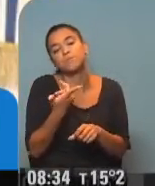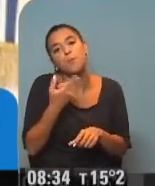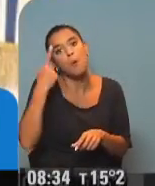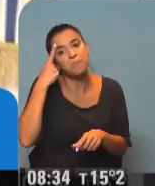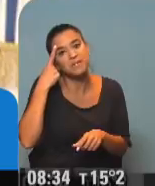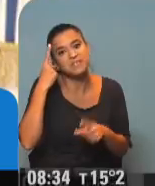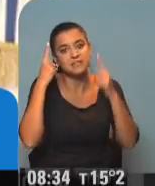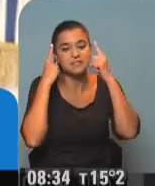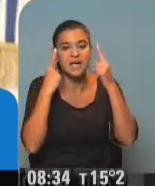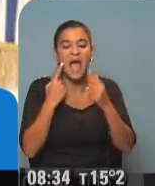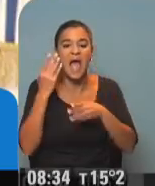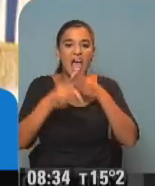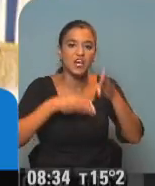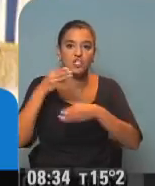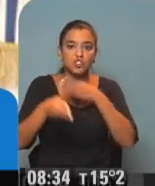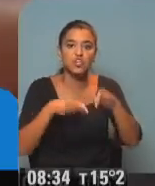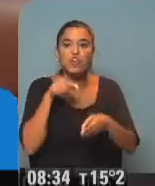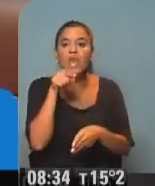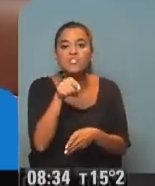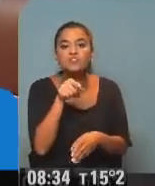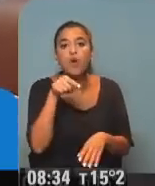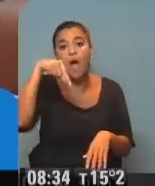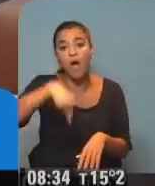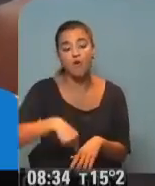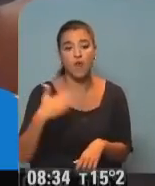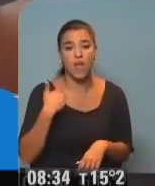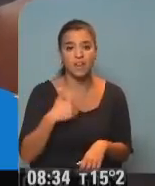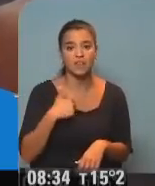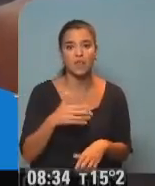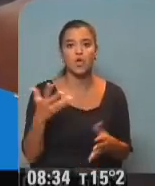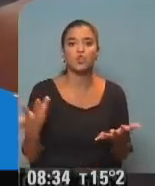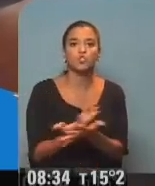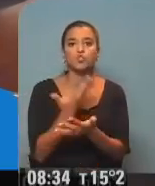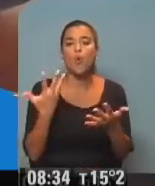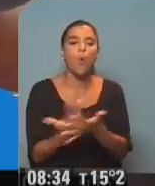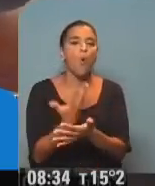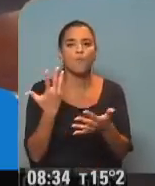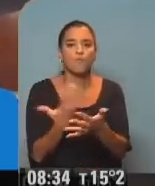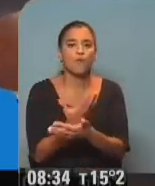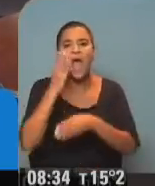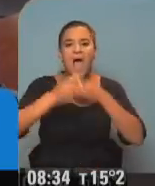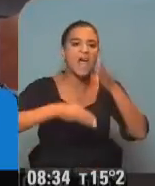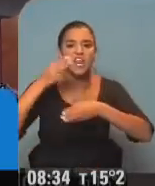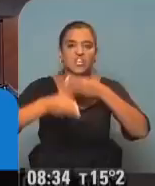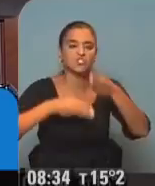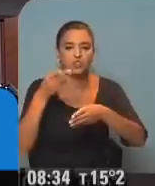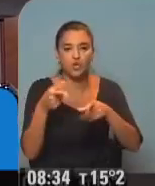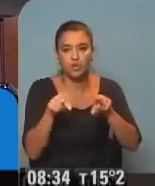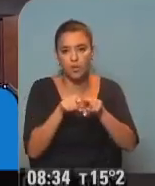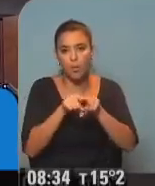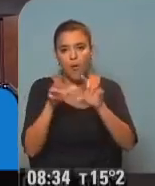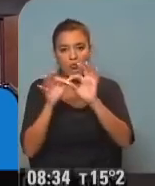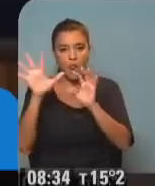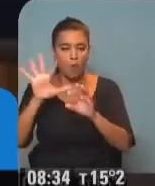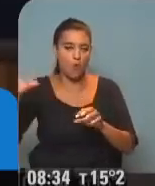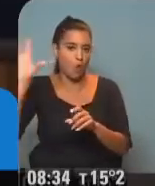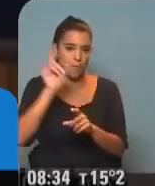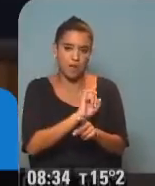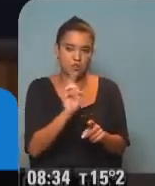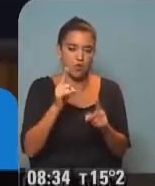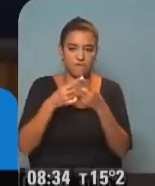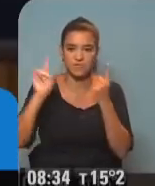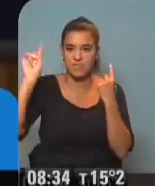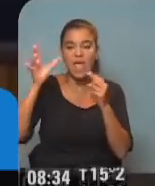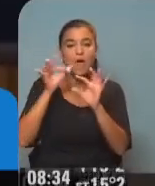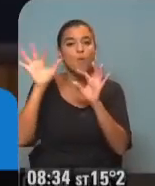al rabino Davidovich implica que ahora la Argentina va a sufrir una ola de agresiones como la que se vive en Europa. En Europa las motivaciones